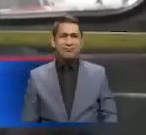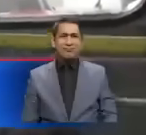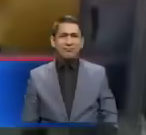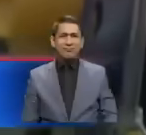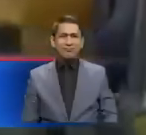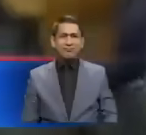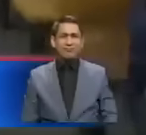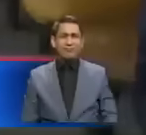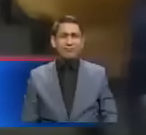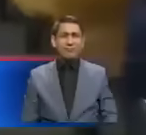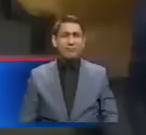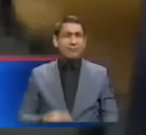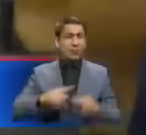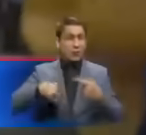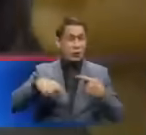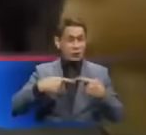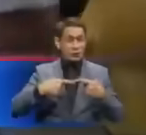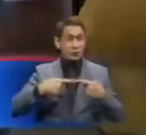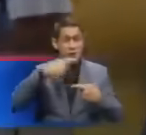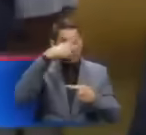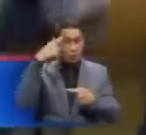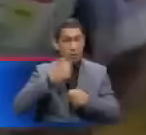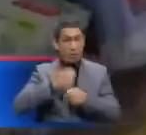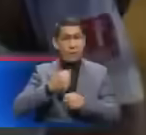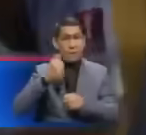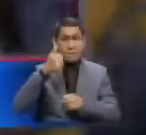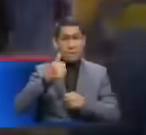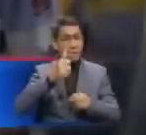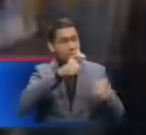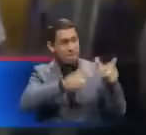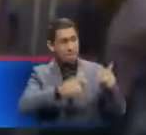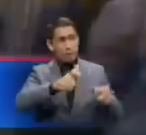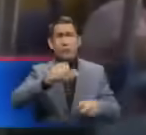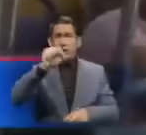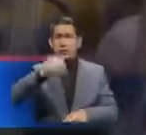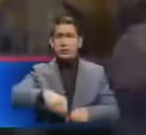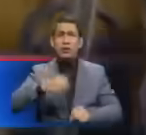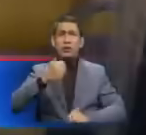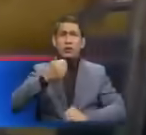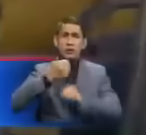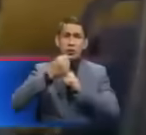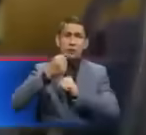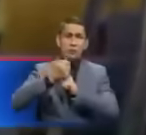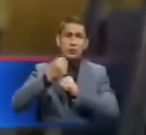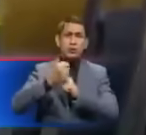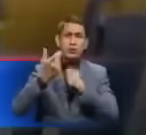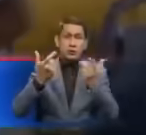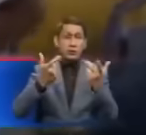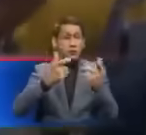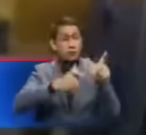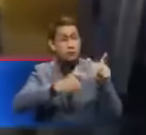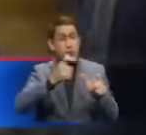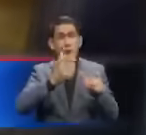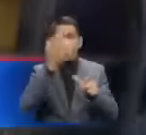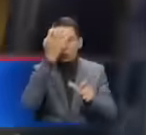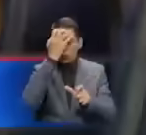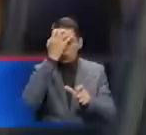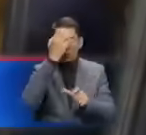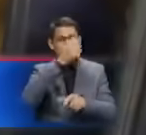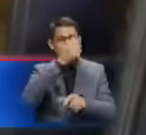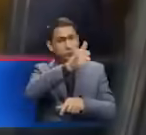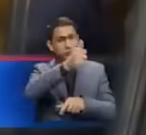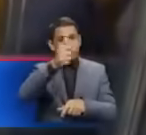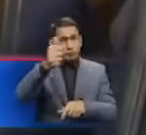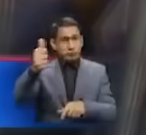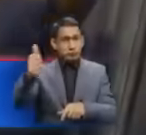la gente cuando uno trabaja por la derecha, la gente te apoya, mira, date cuenta. La educación de la gente, mira, amigo.